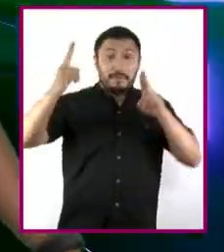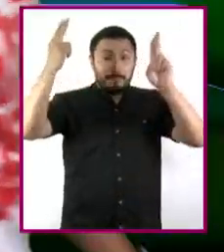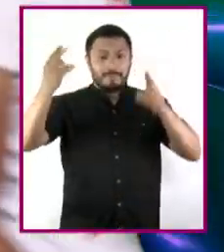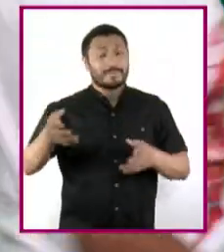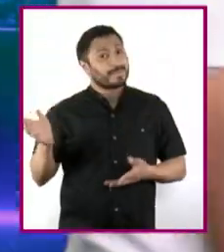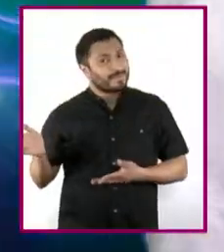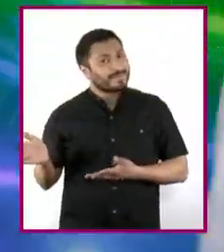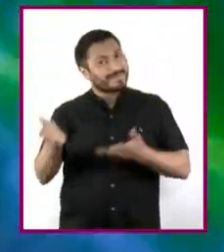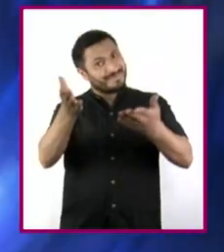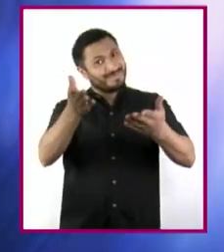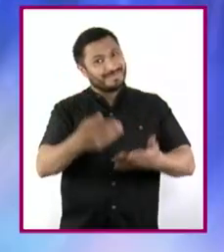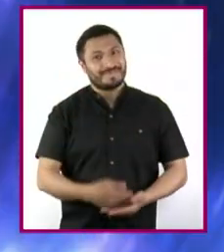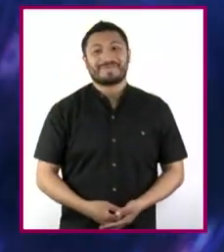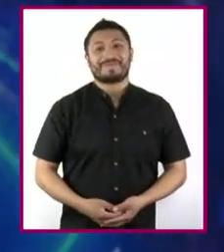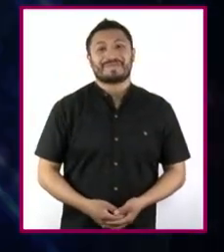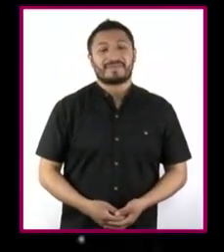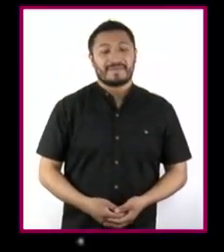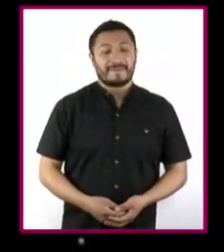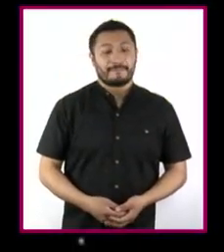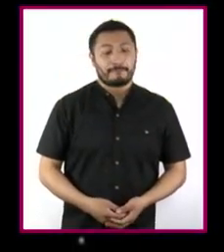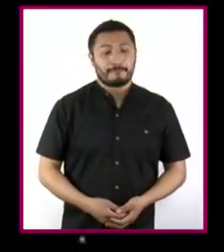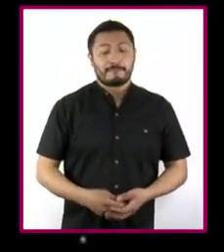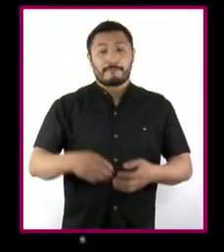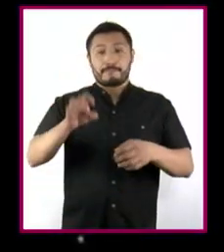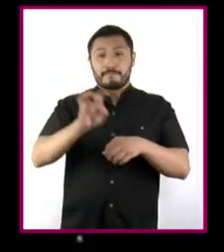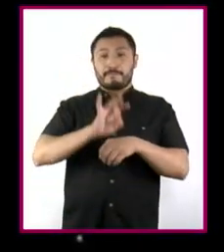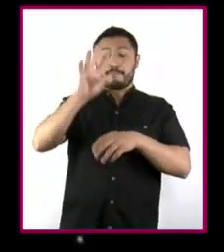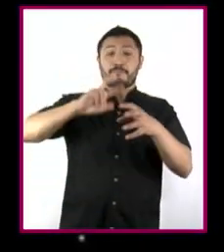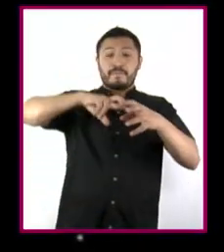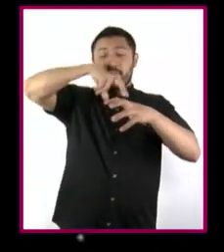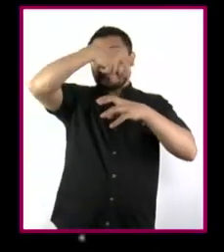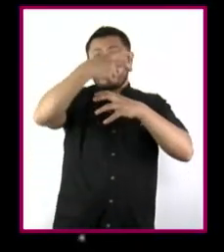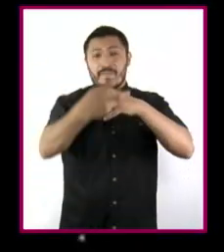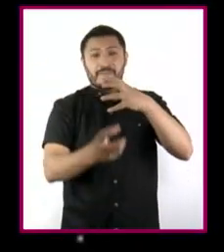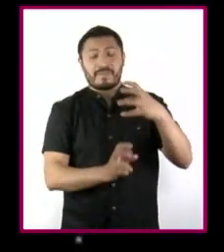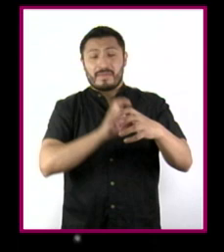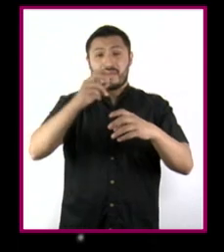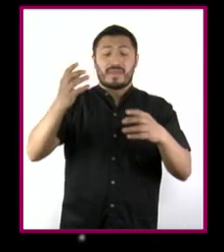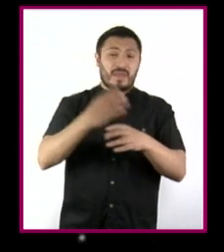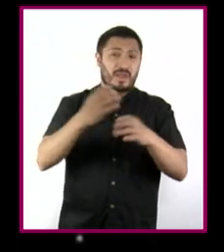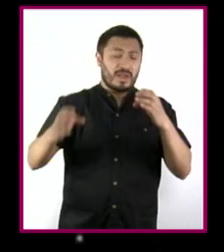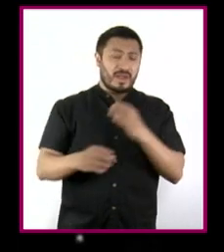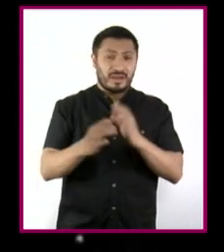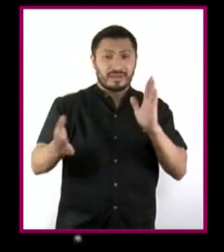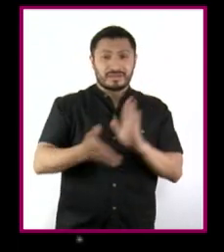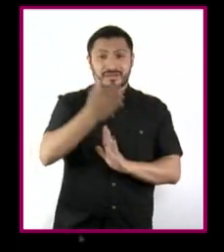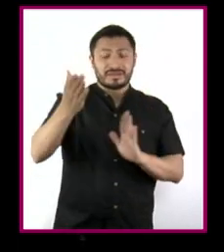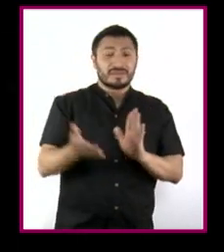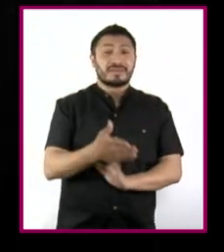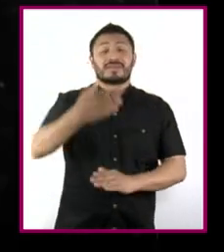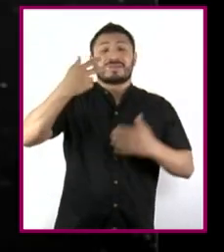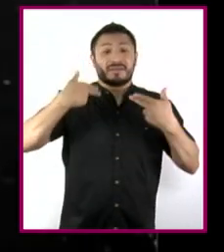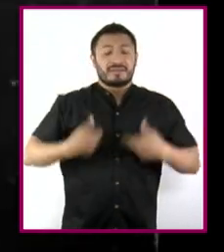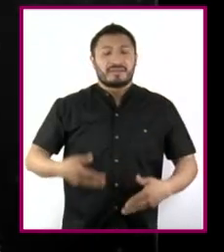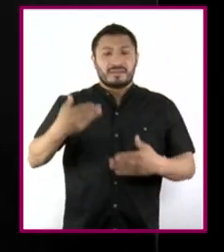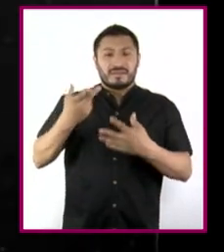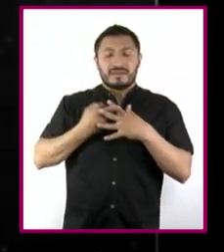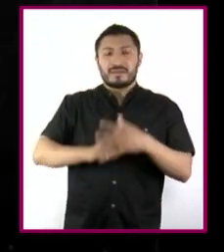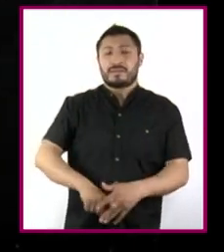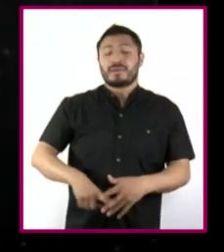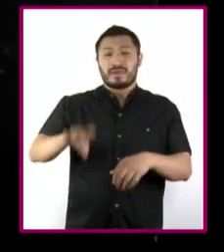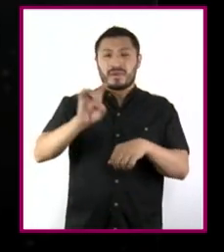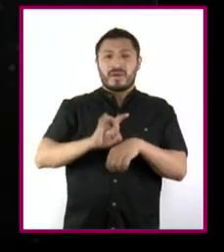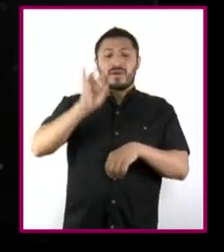¡Vámonos! ¡Vámonos! La puesta en órbita de artefactos construidos por el hombre tuvo su origen con el lanzamiento